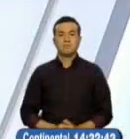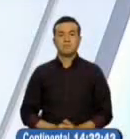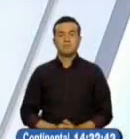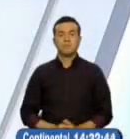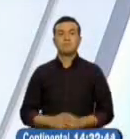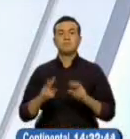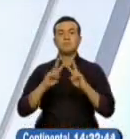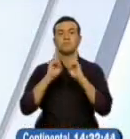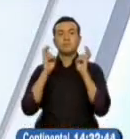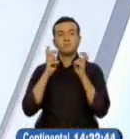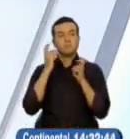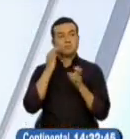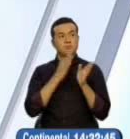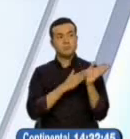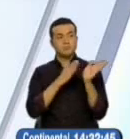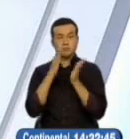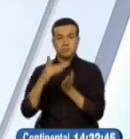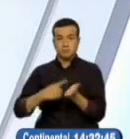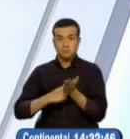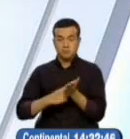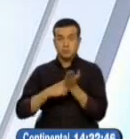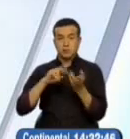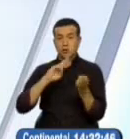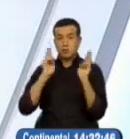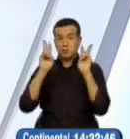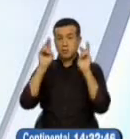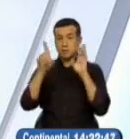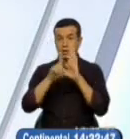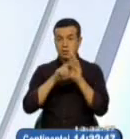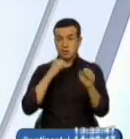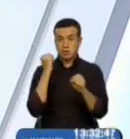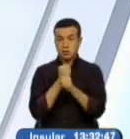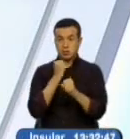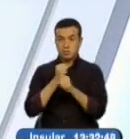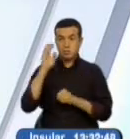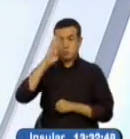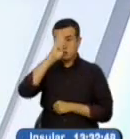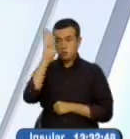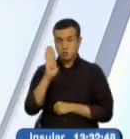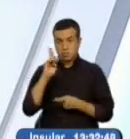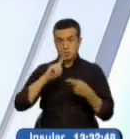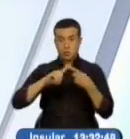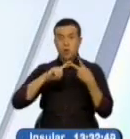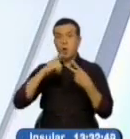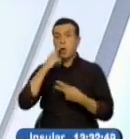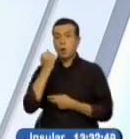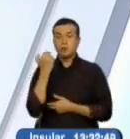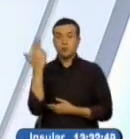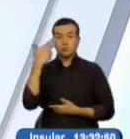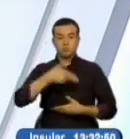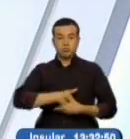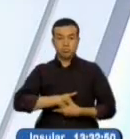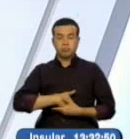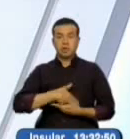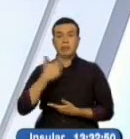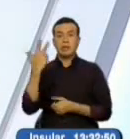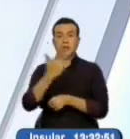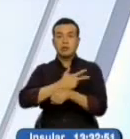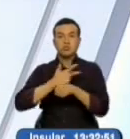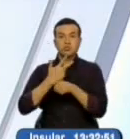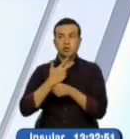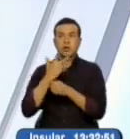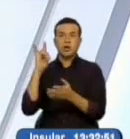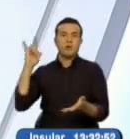Y en otro tema, se aplaza el debate de la reforma laboral en Brasil. Además, un hombre armado paralizó por 3 horas